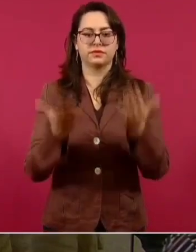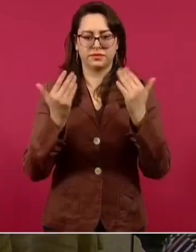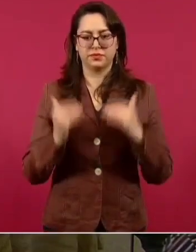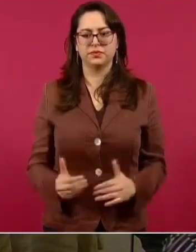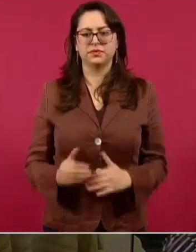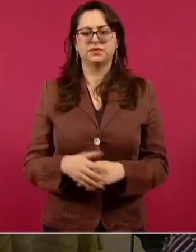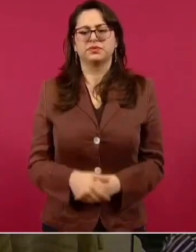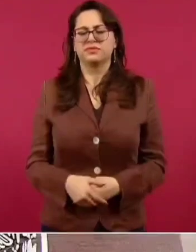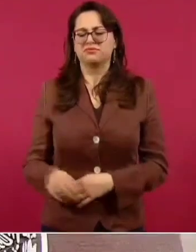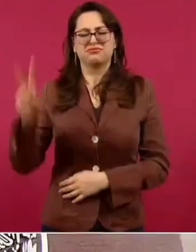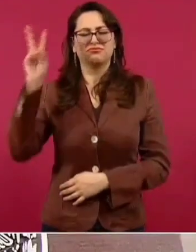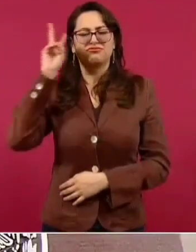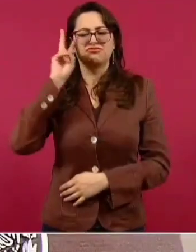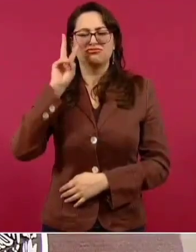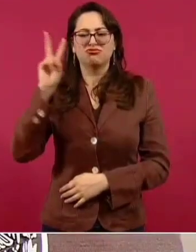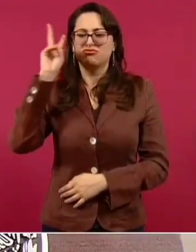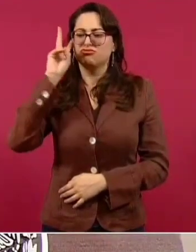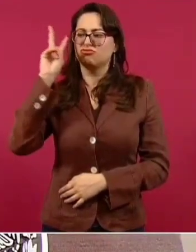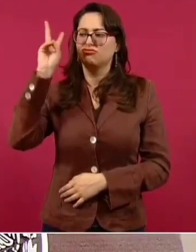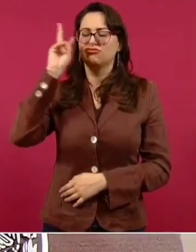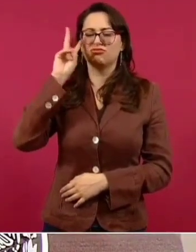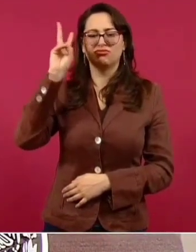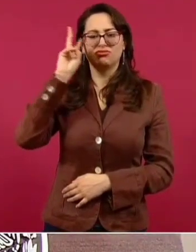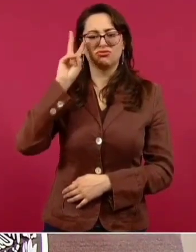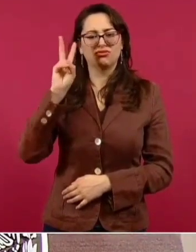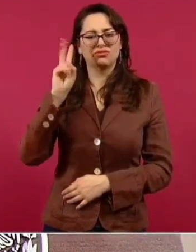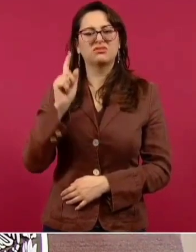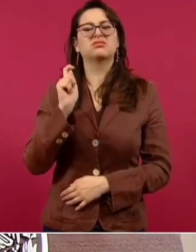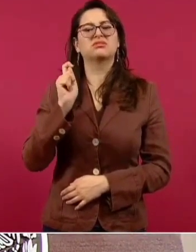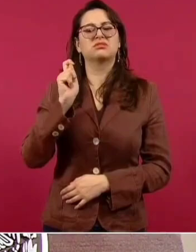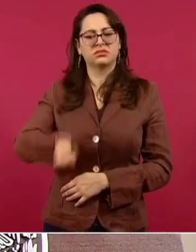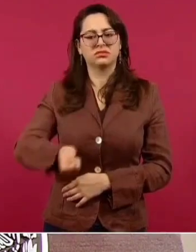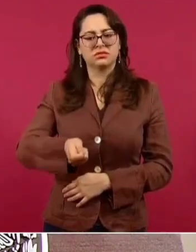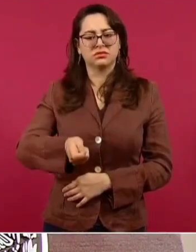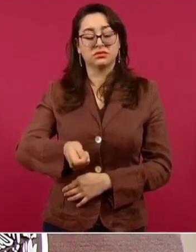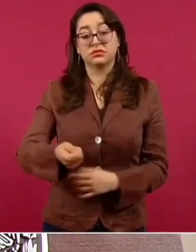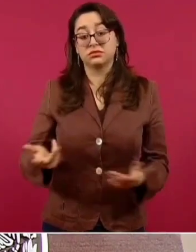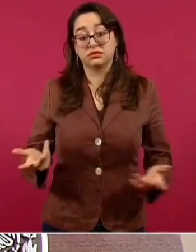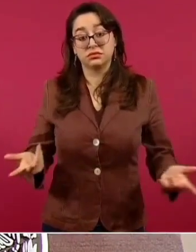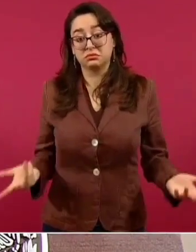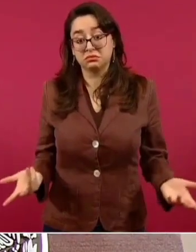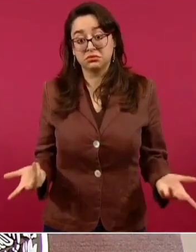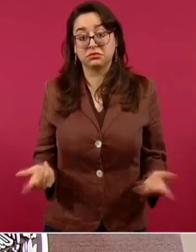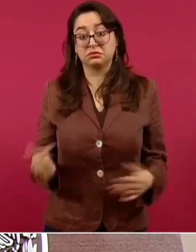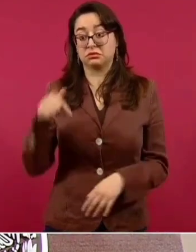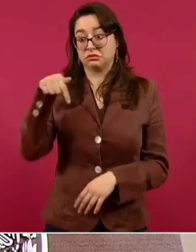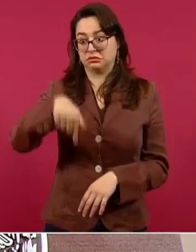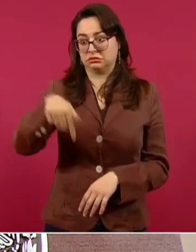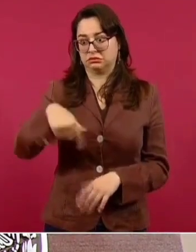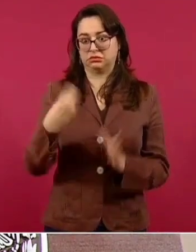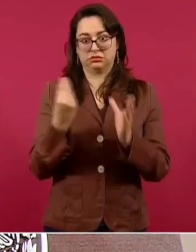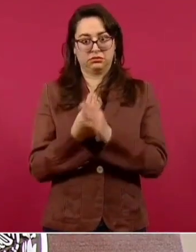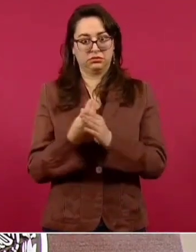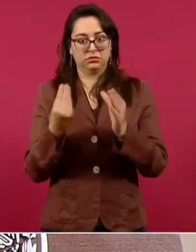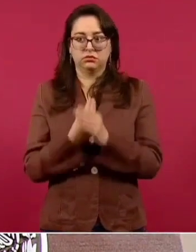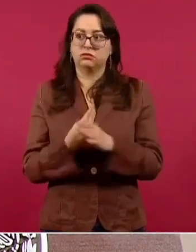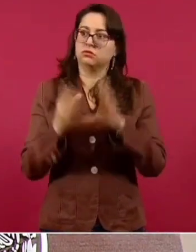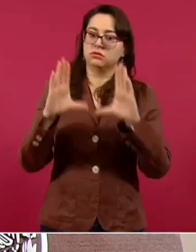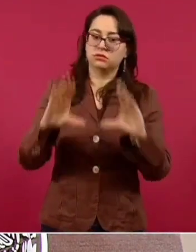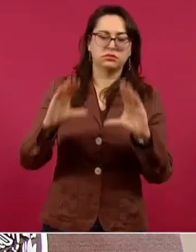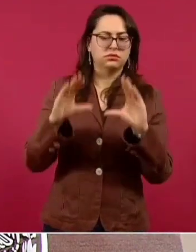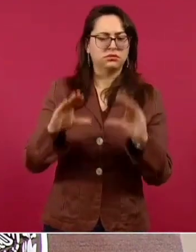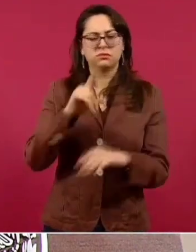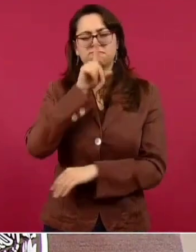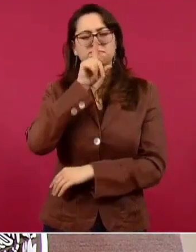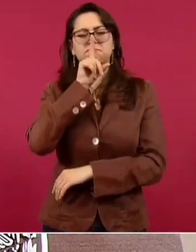muy general. Tomen en cuenta que esta sección no pretende ser una instrucción académica o una cátedra, lo que pretende es